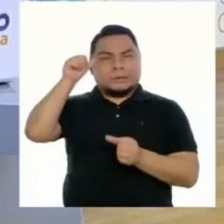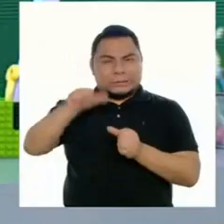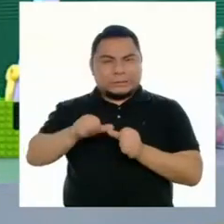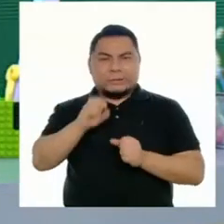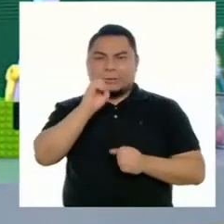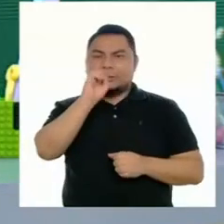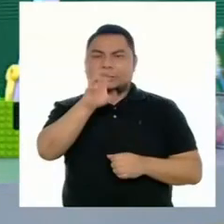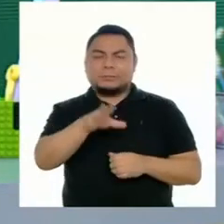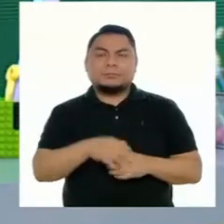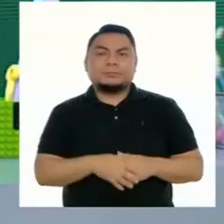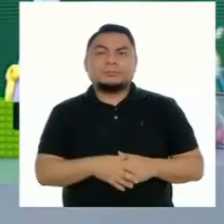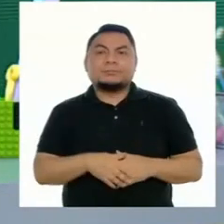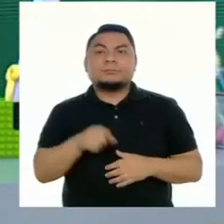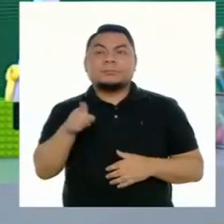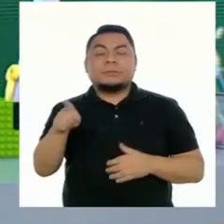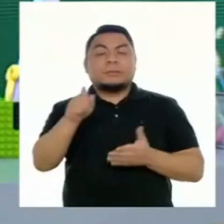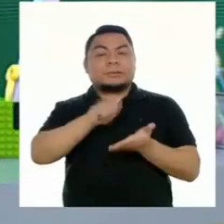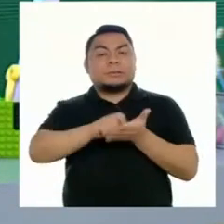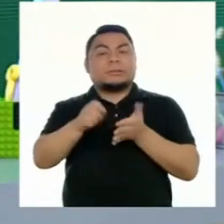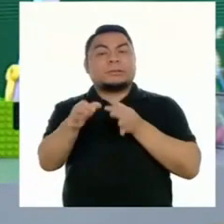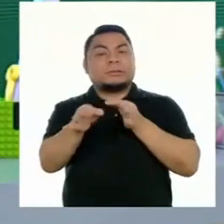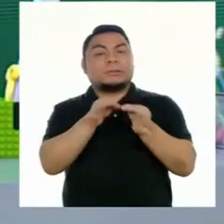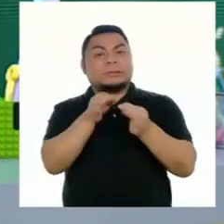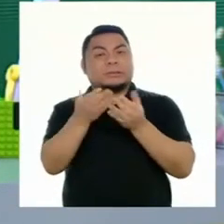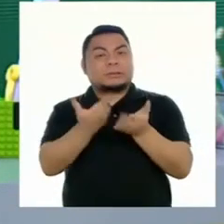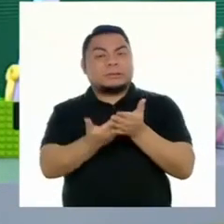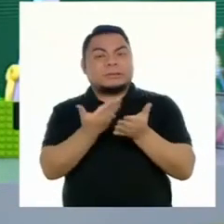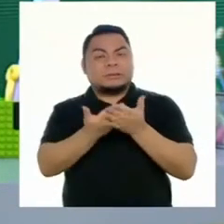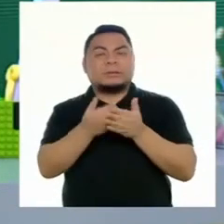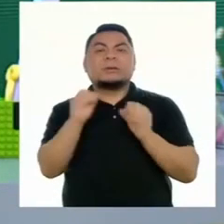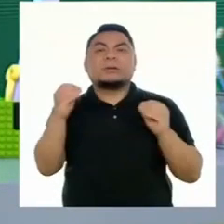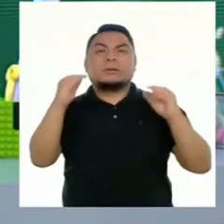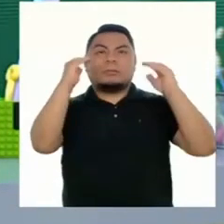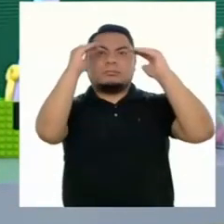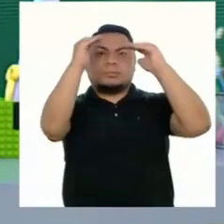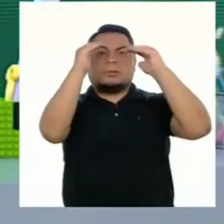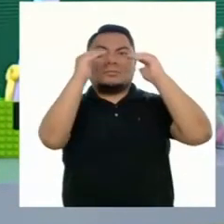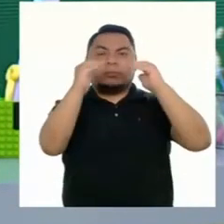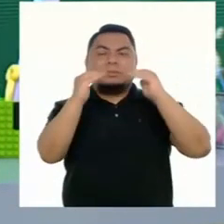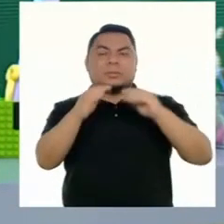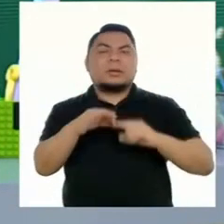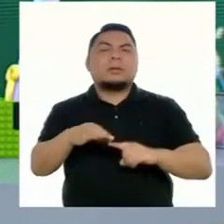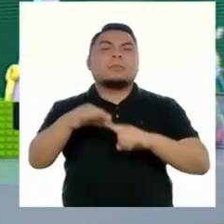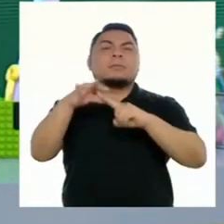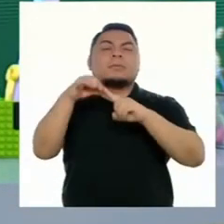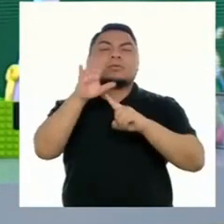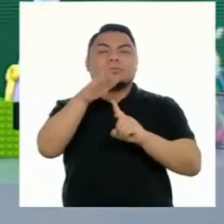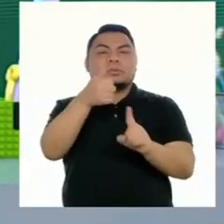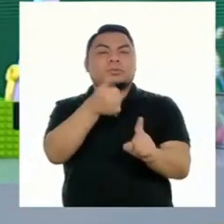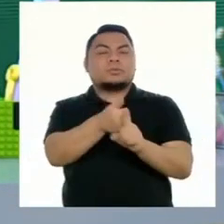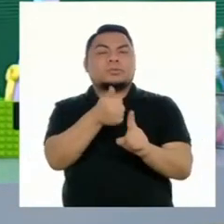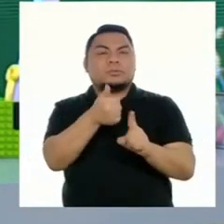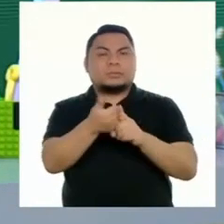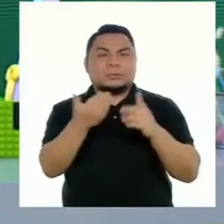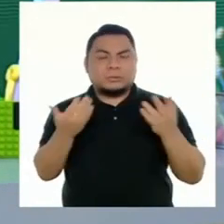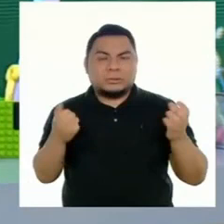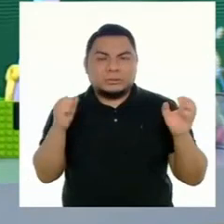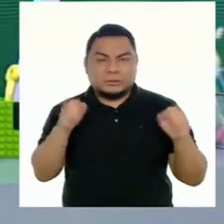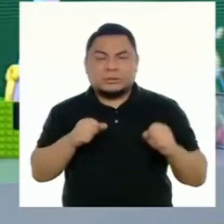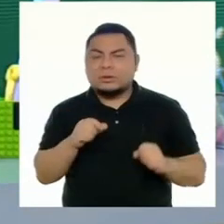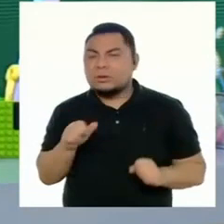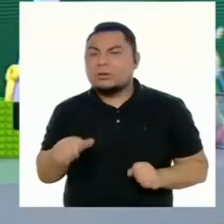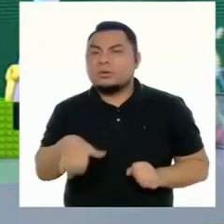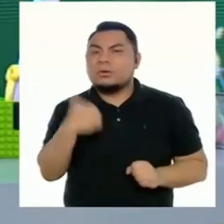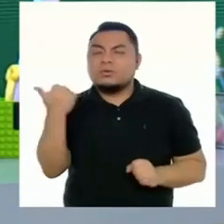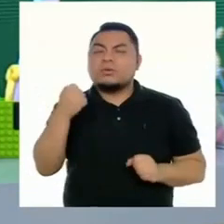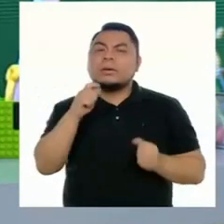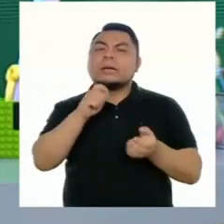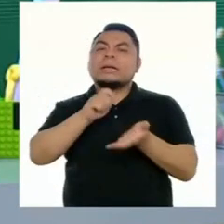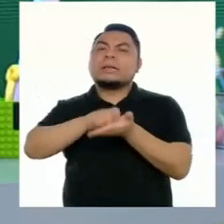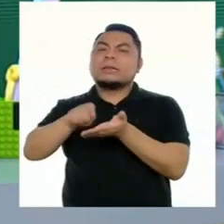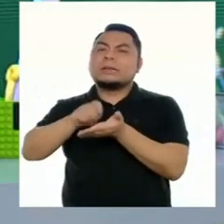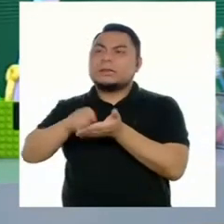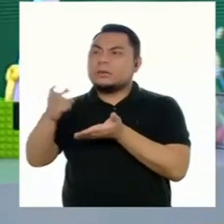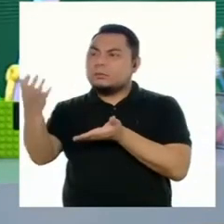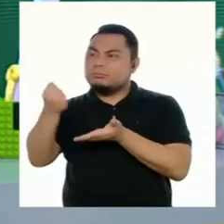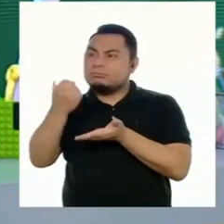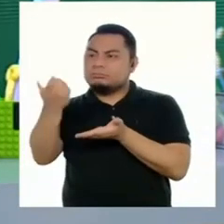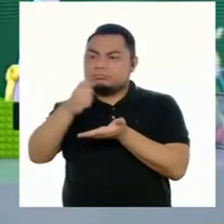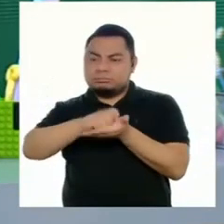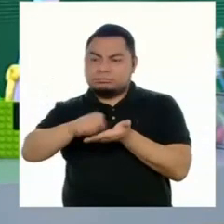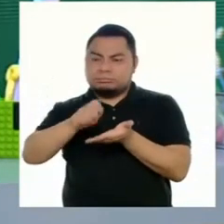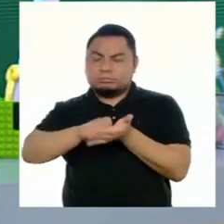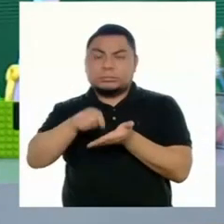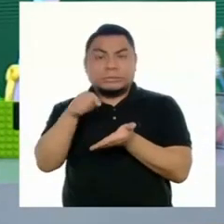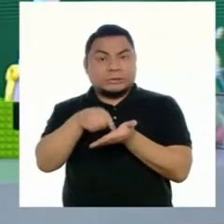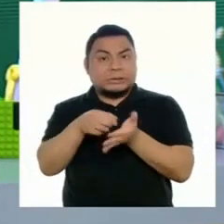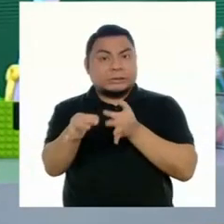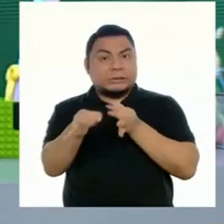Recapitulemos. El texto argumentativo posee una estructura particular y sus propiedades difieren de otros tipos de textos. La idea